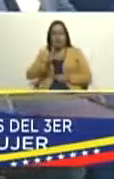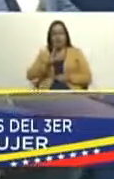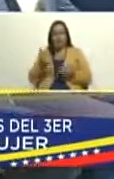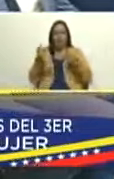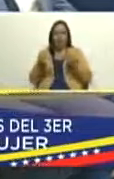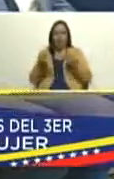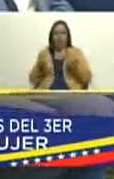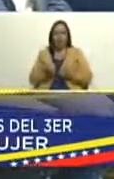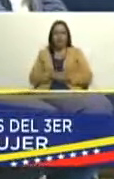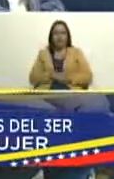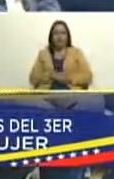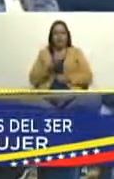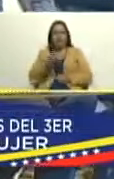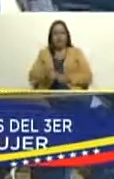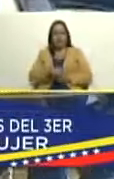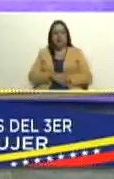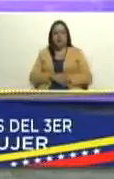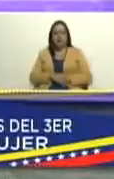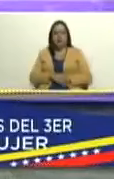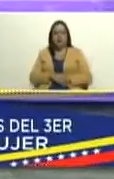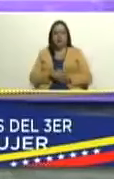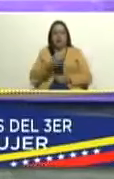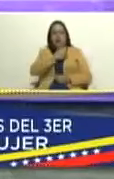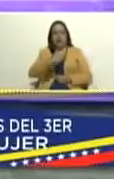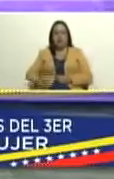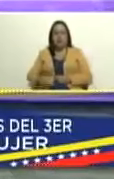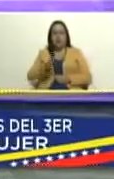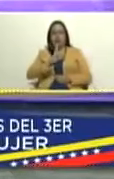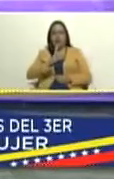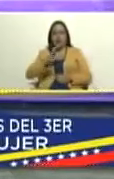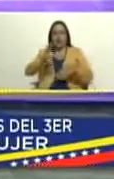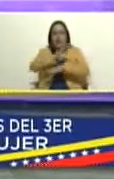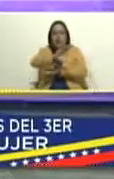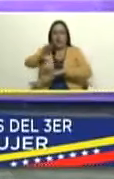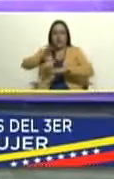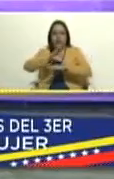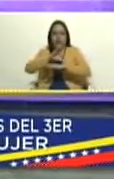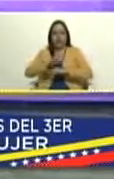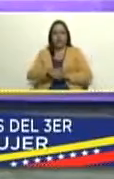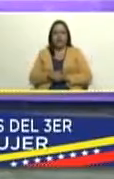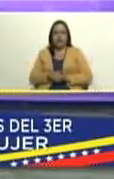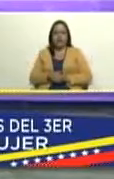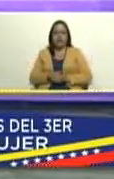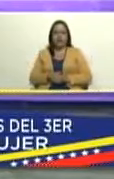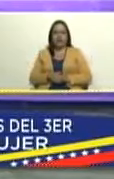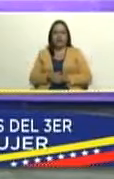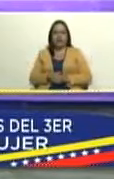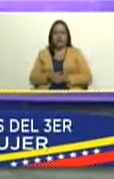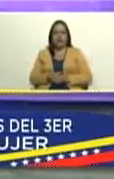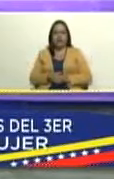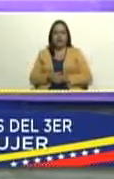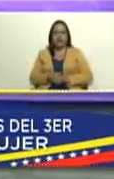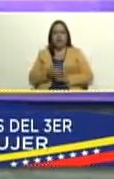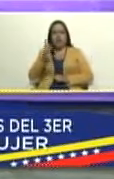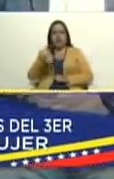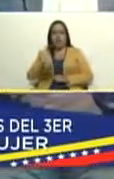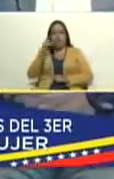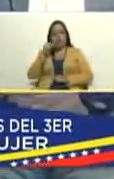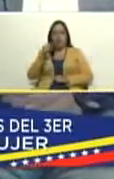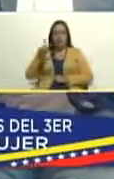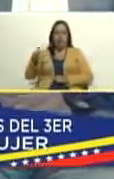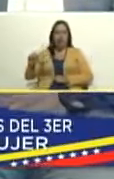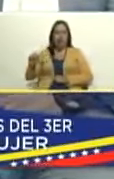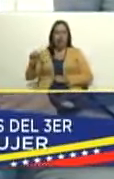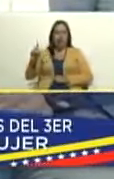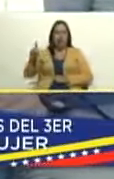Juan Carlos Dao, presidente del Banco del Caribe, Bancaribe, a Sergio Lotartaro,